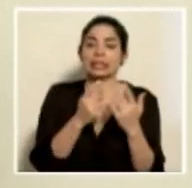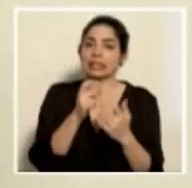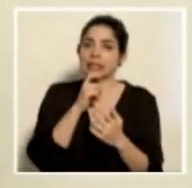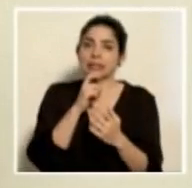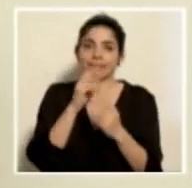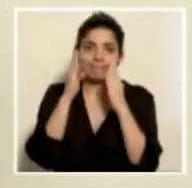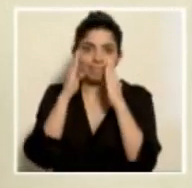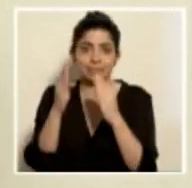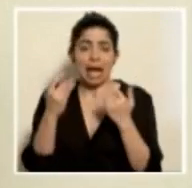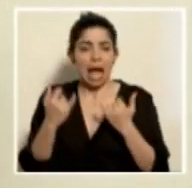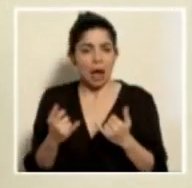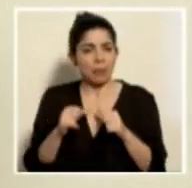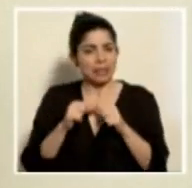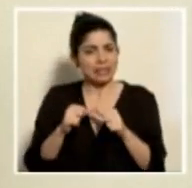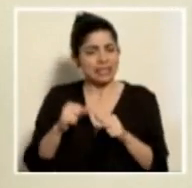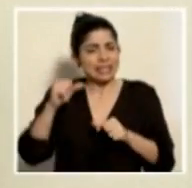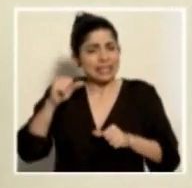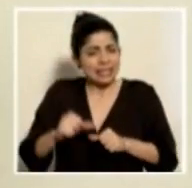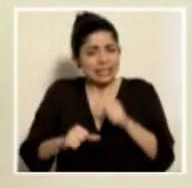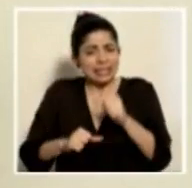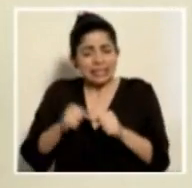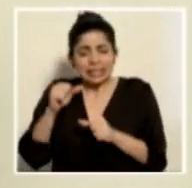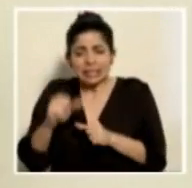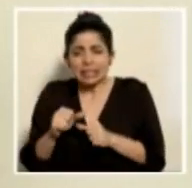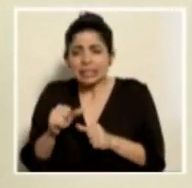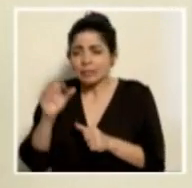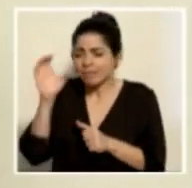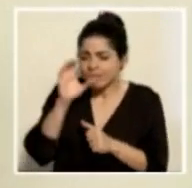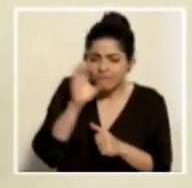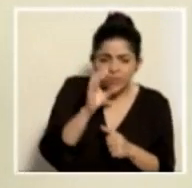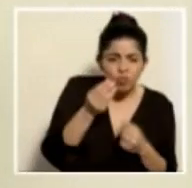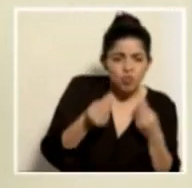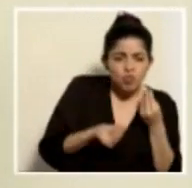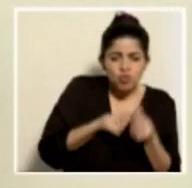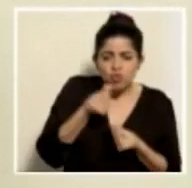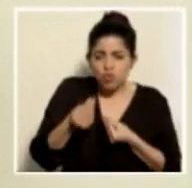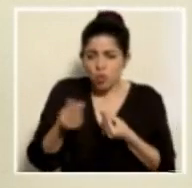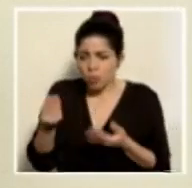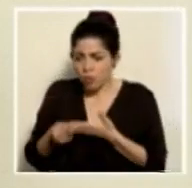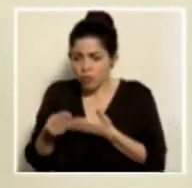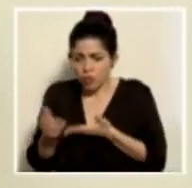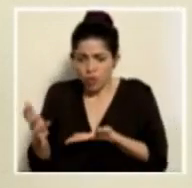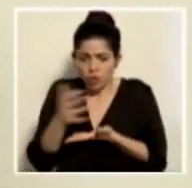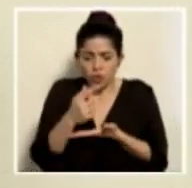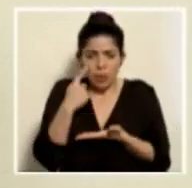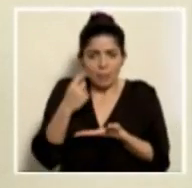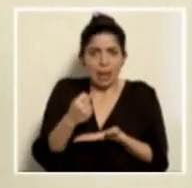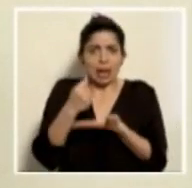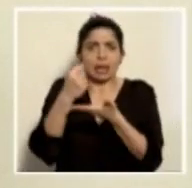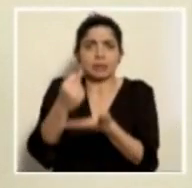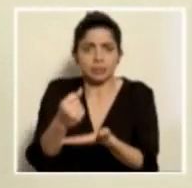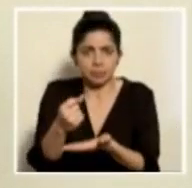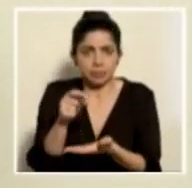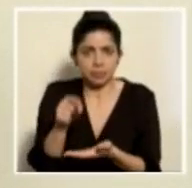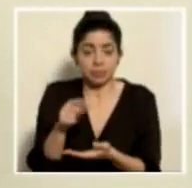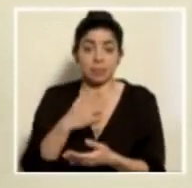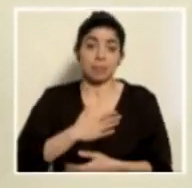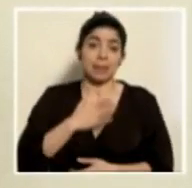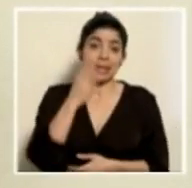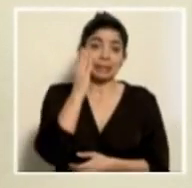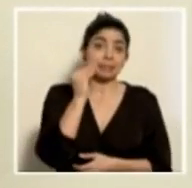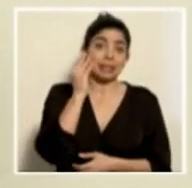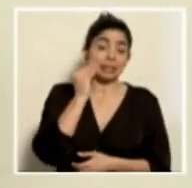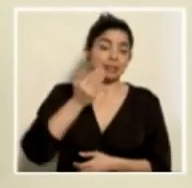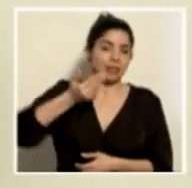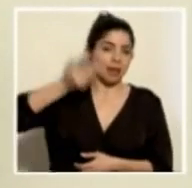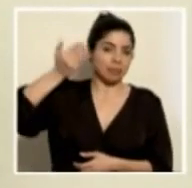Estamos haciendo todo el esfuerzo para ubicar cómo lograr dar esa proyección. Mi experiencia